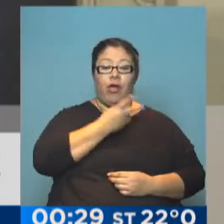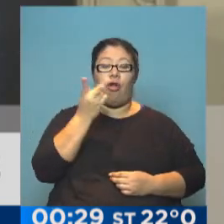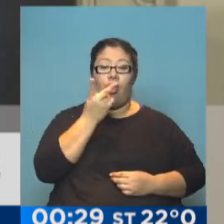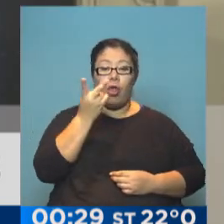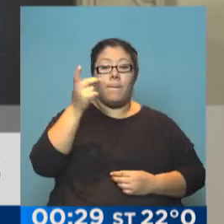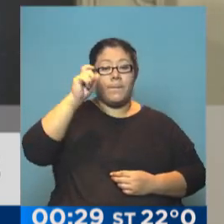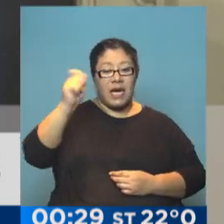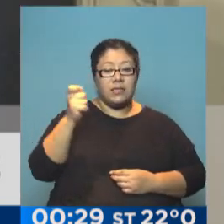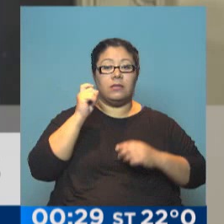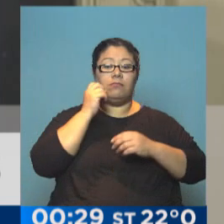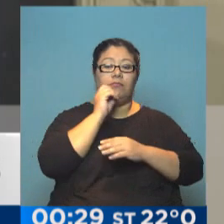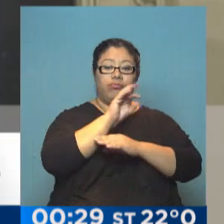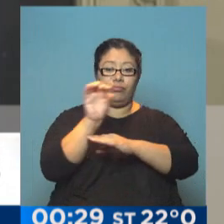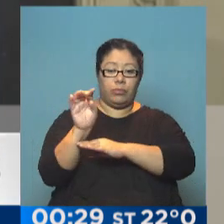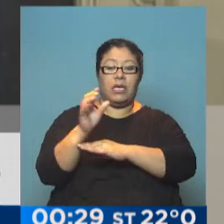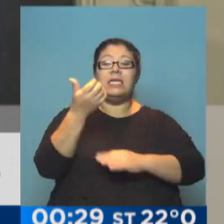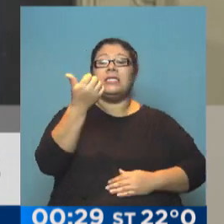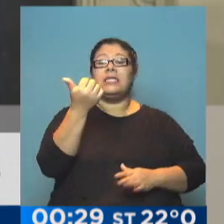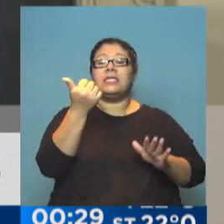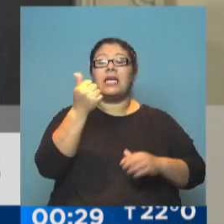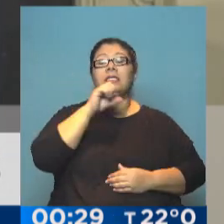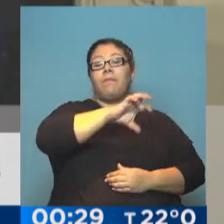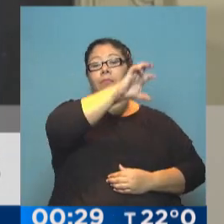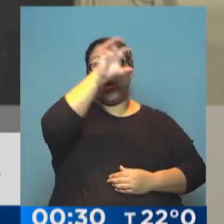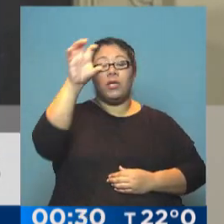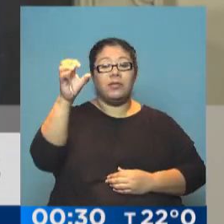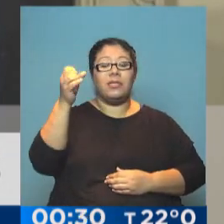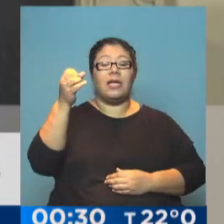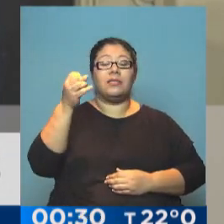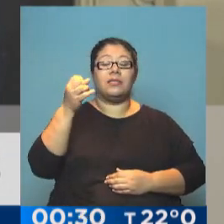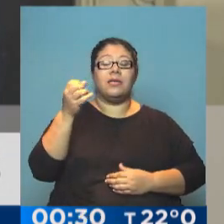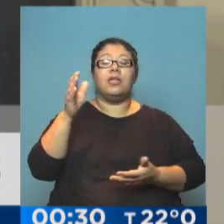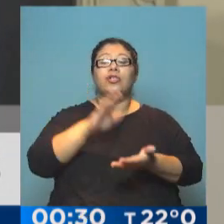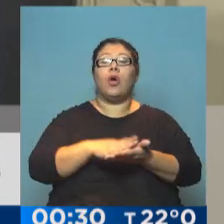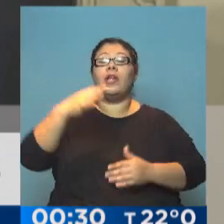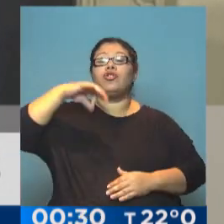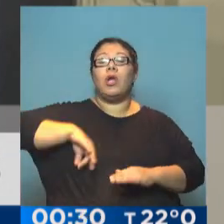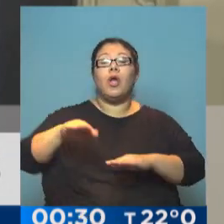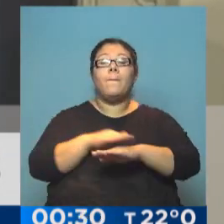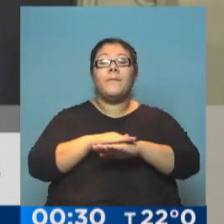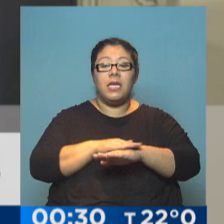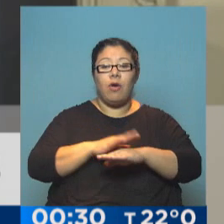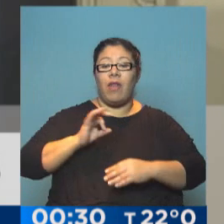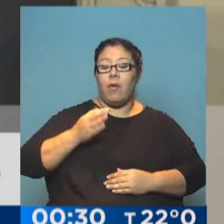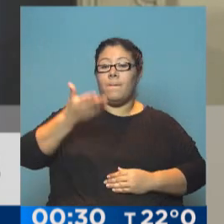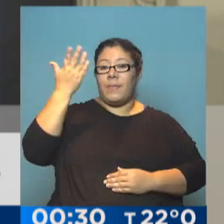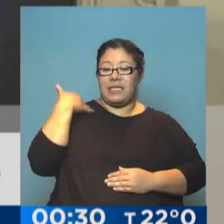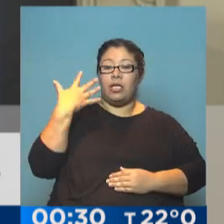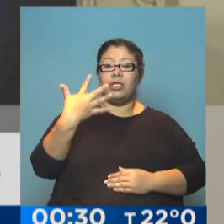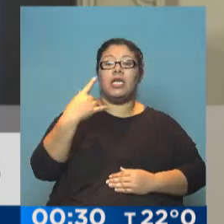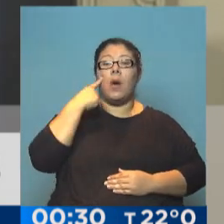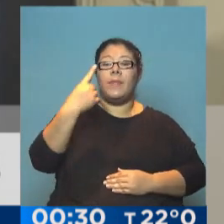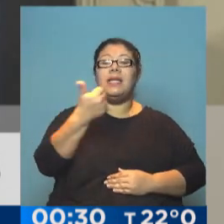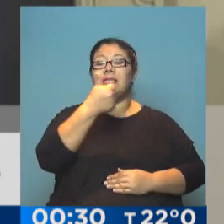Hay 6 provincias que están en el mínimo que fijó la paritaria nacional el año pasado, que es de 5.600